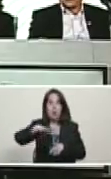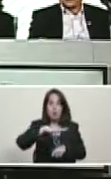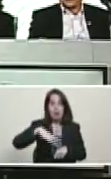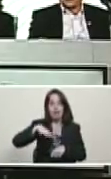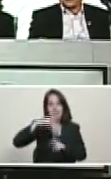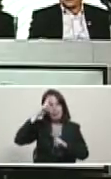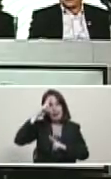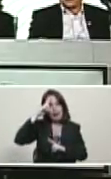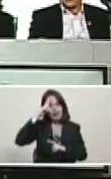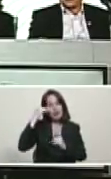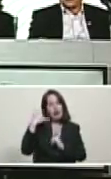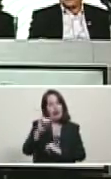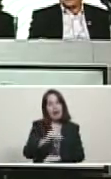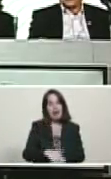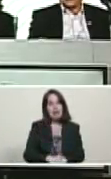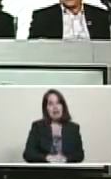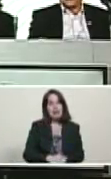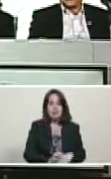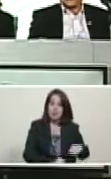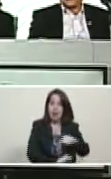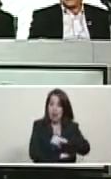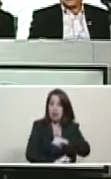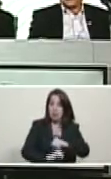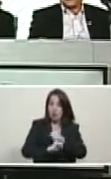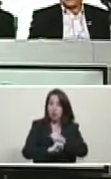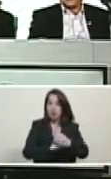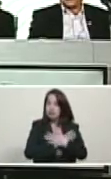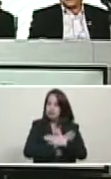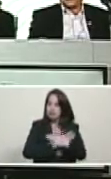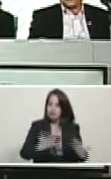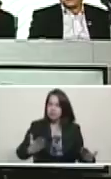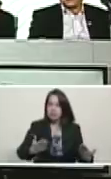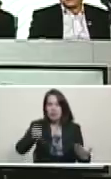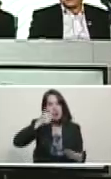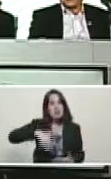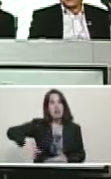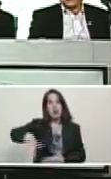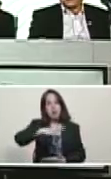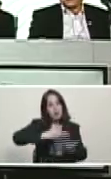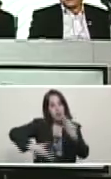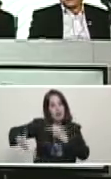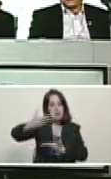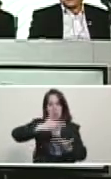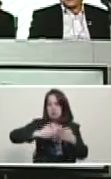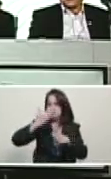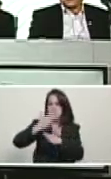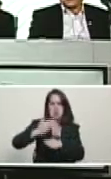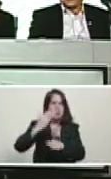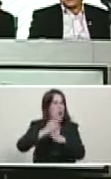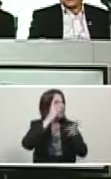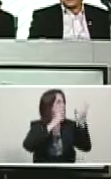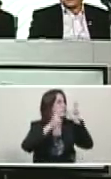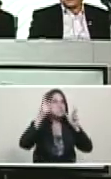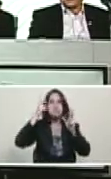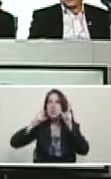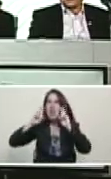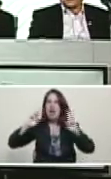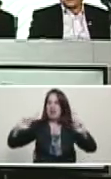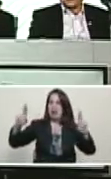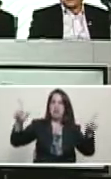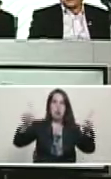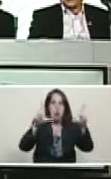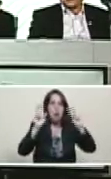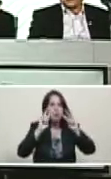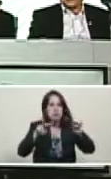razón esa solidaridad del pueblo que no importa lo que escuché en la radio en la televisión